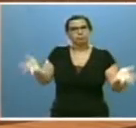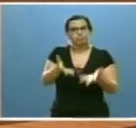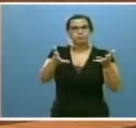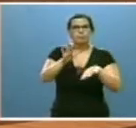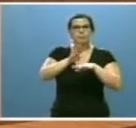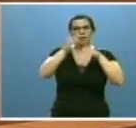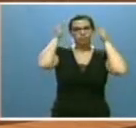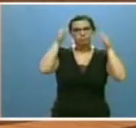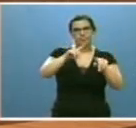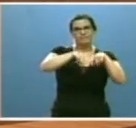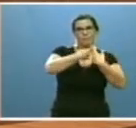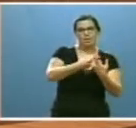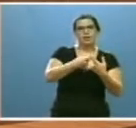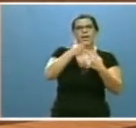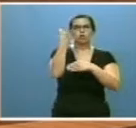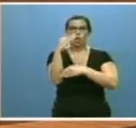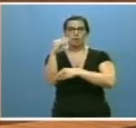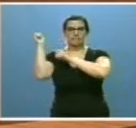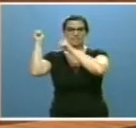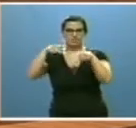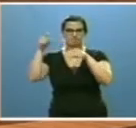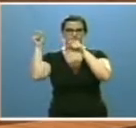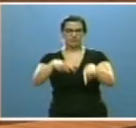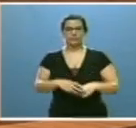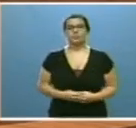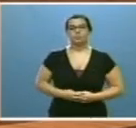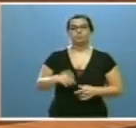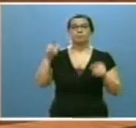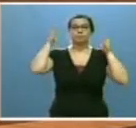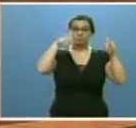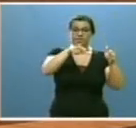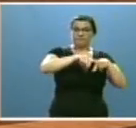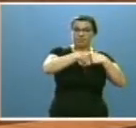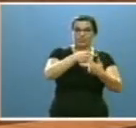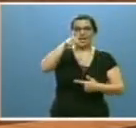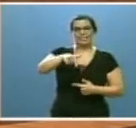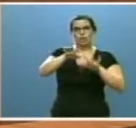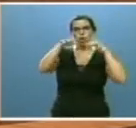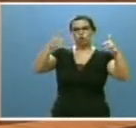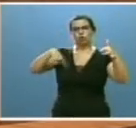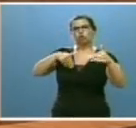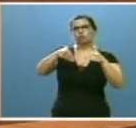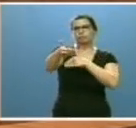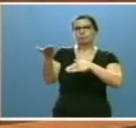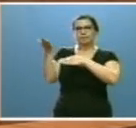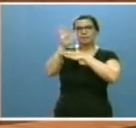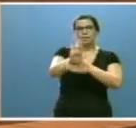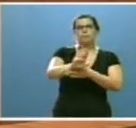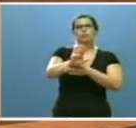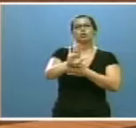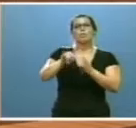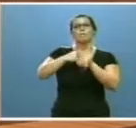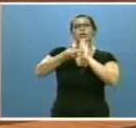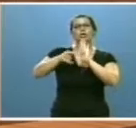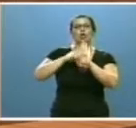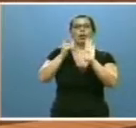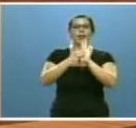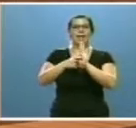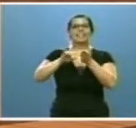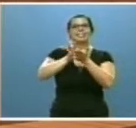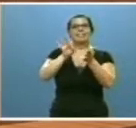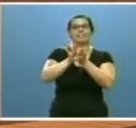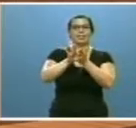inmigrantes en relación con las familias remitiremos a estas cortes el proyecto de ley del servicio de conciliación familiar de castilla y